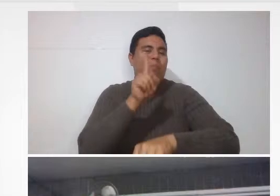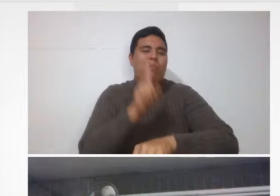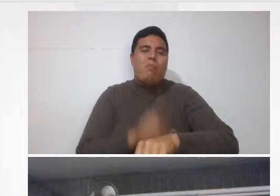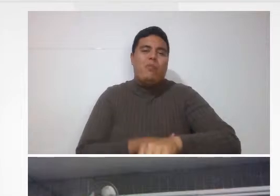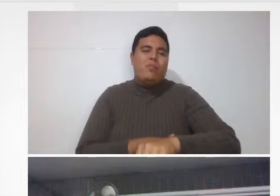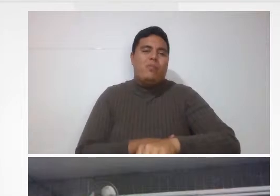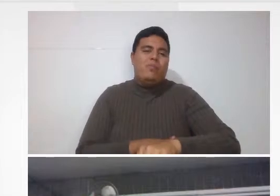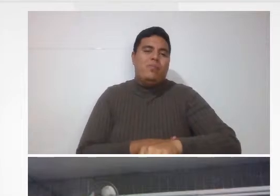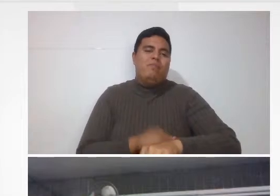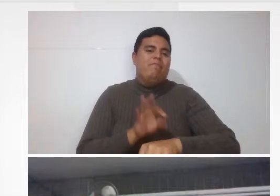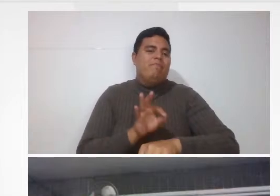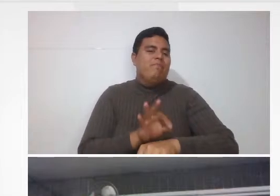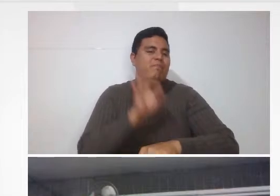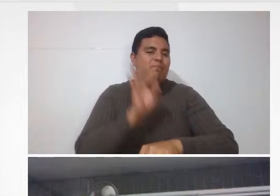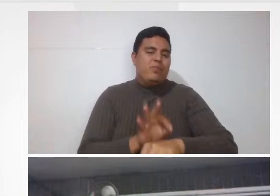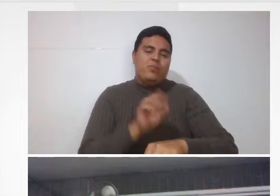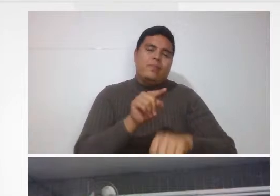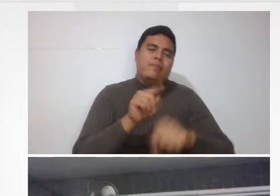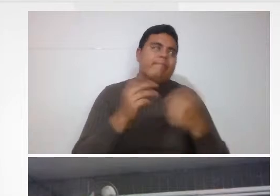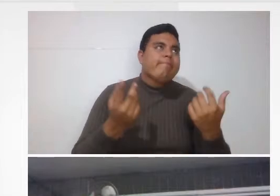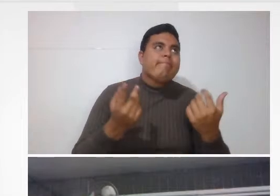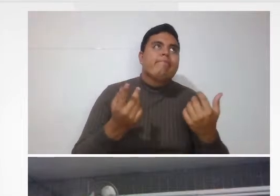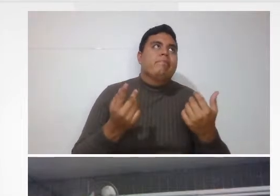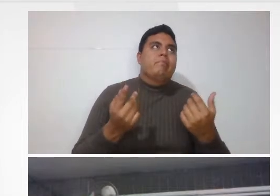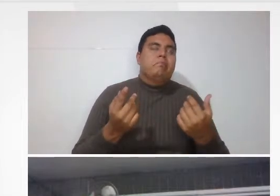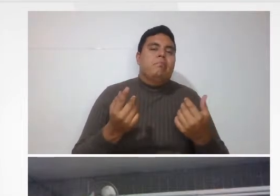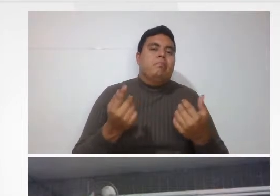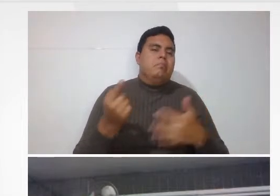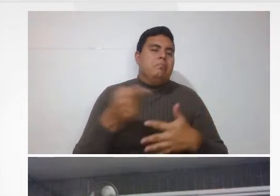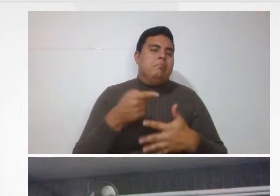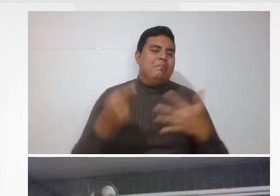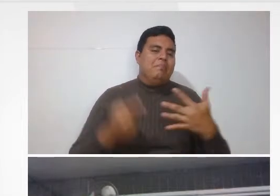¿Qué más? No.